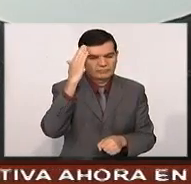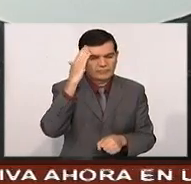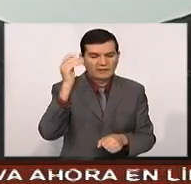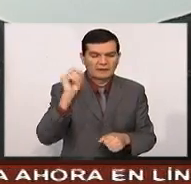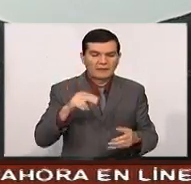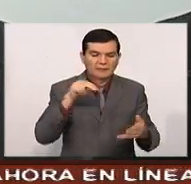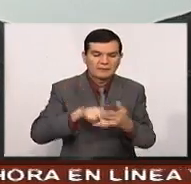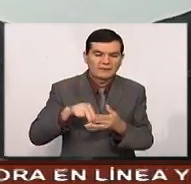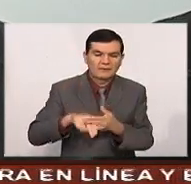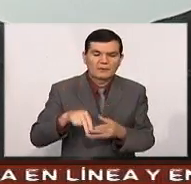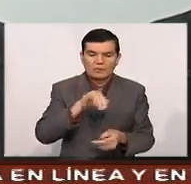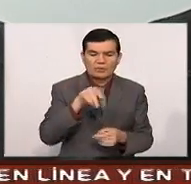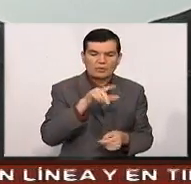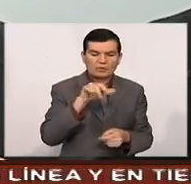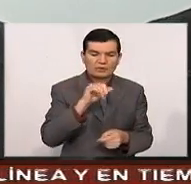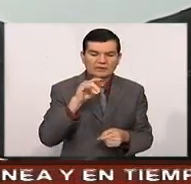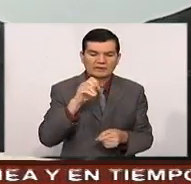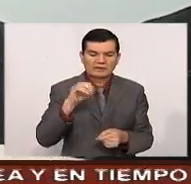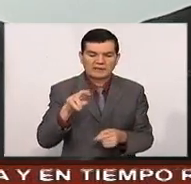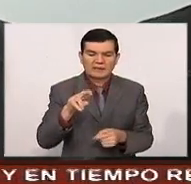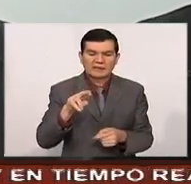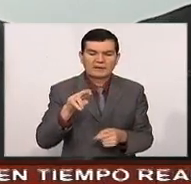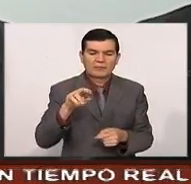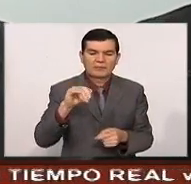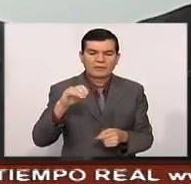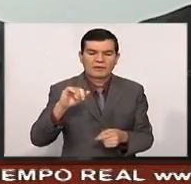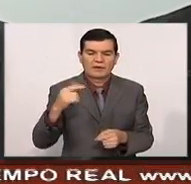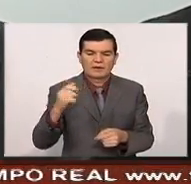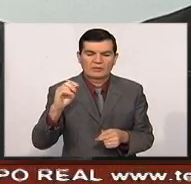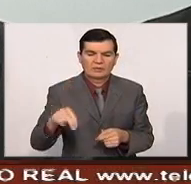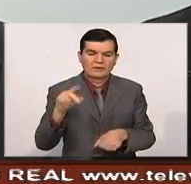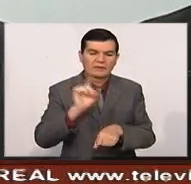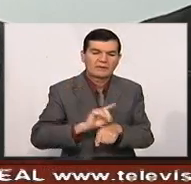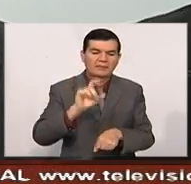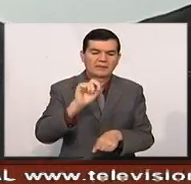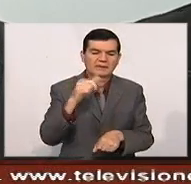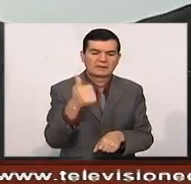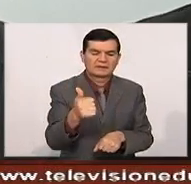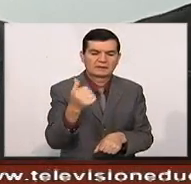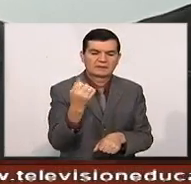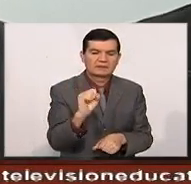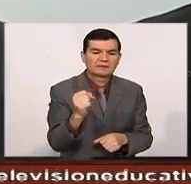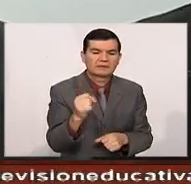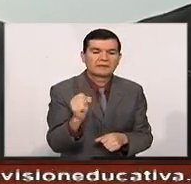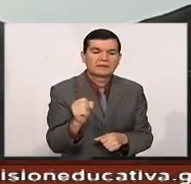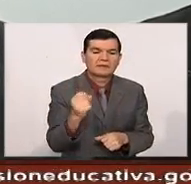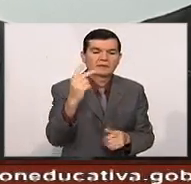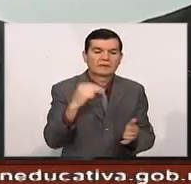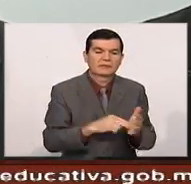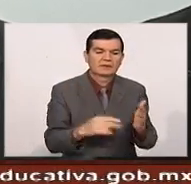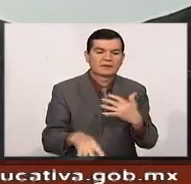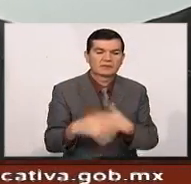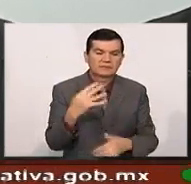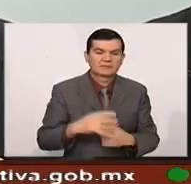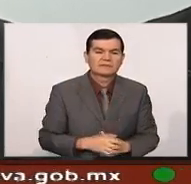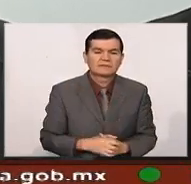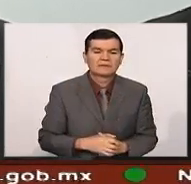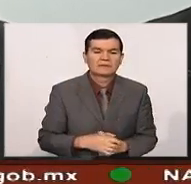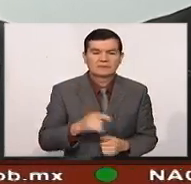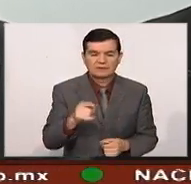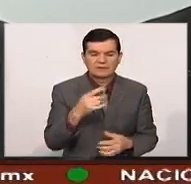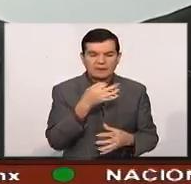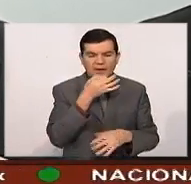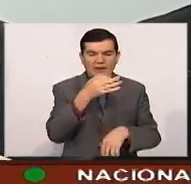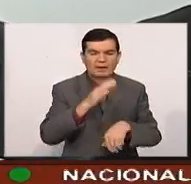el homicidio de Julio César Mondragón Fontes, acontecido el 26 de septiembre de 2014, según